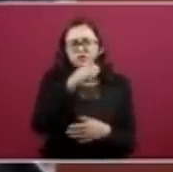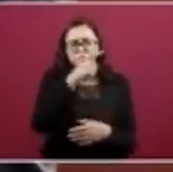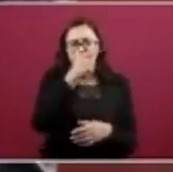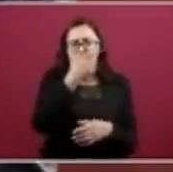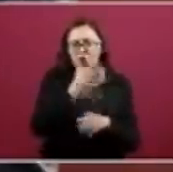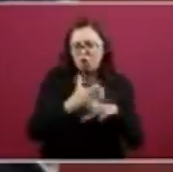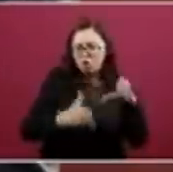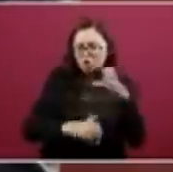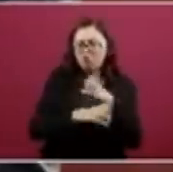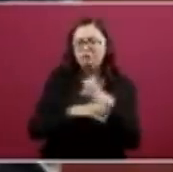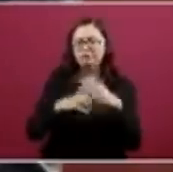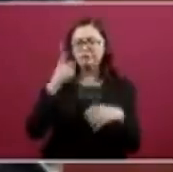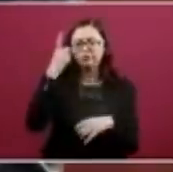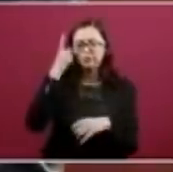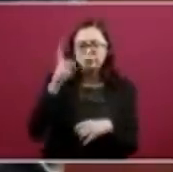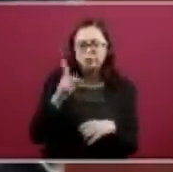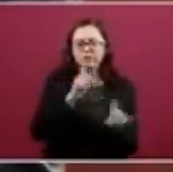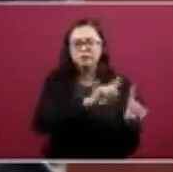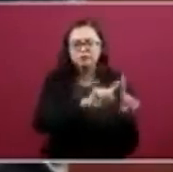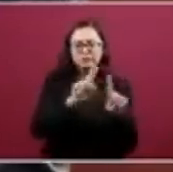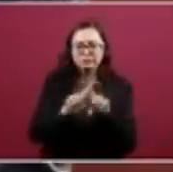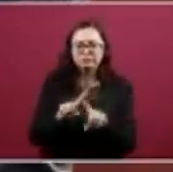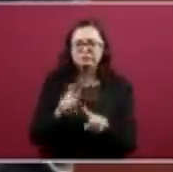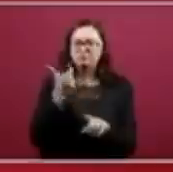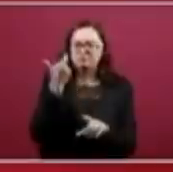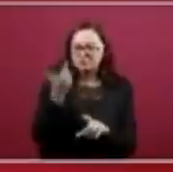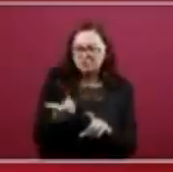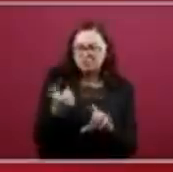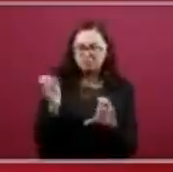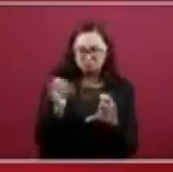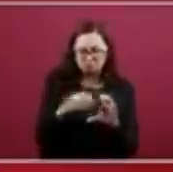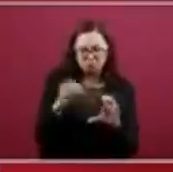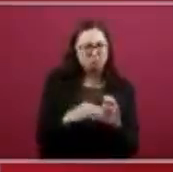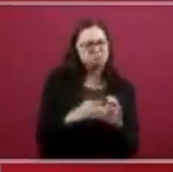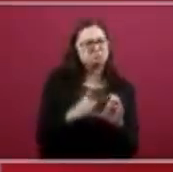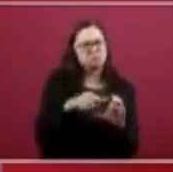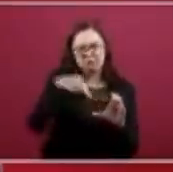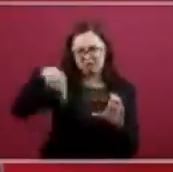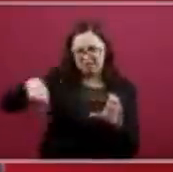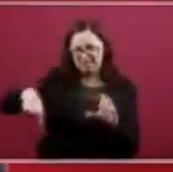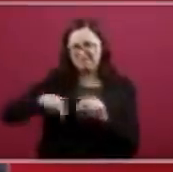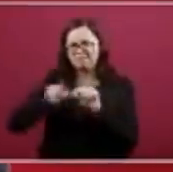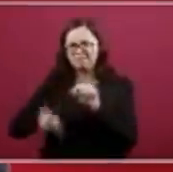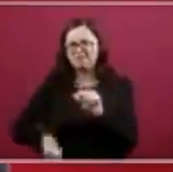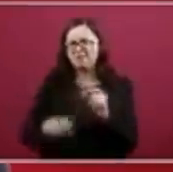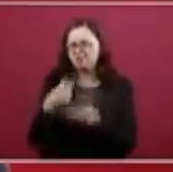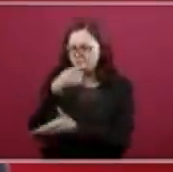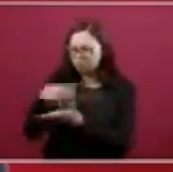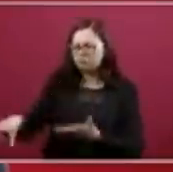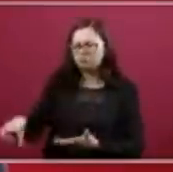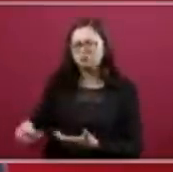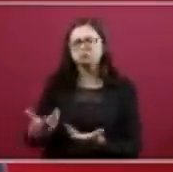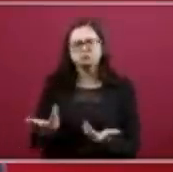patrimonio, tiene para invertir, pues que lo pueda hacer en el país, y hay seguridad